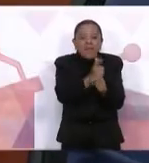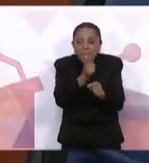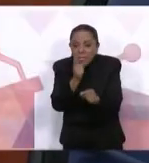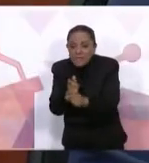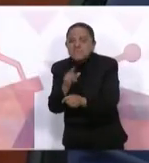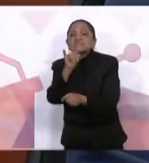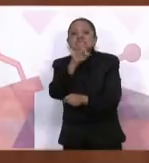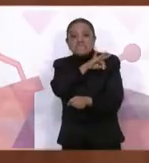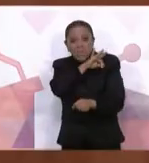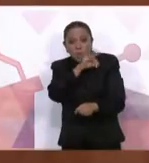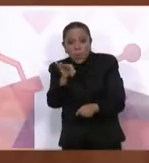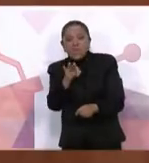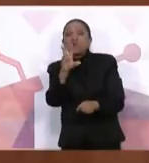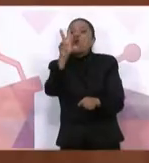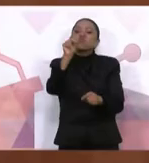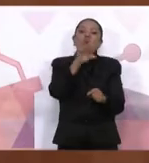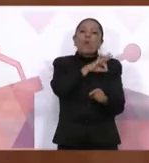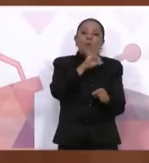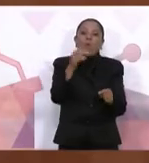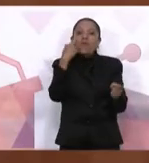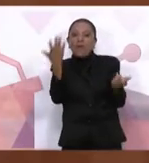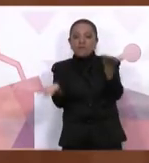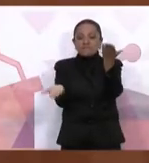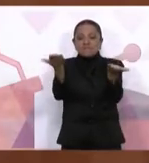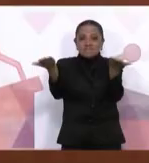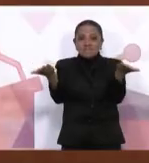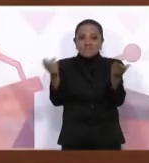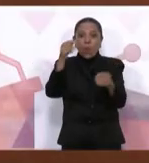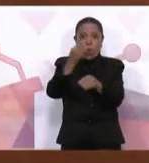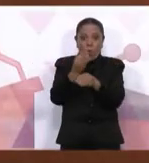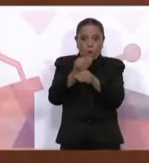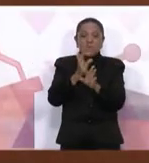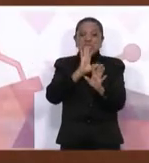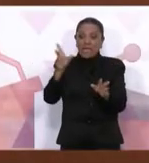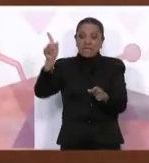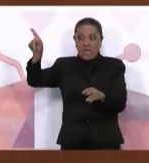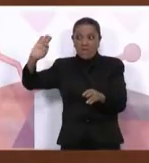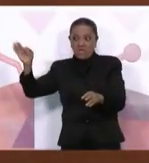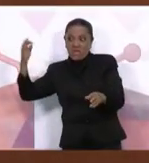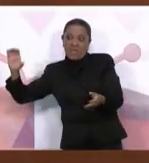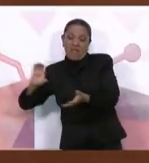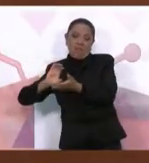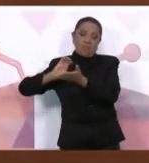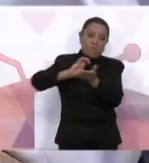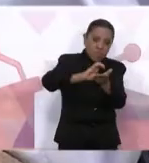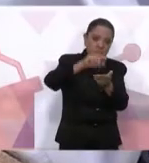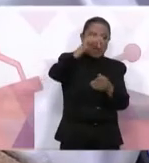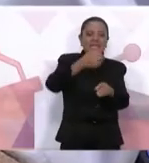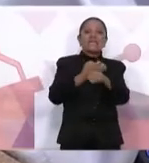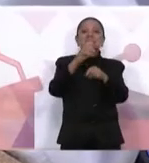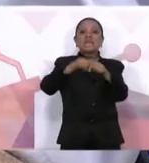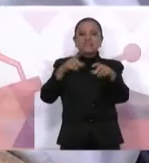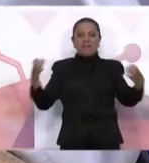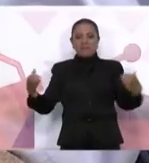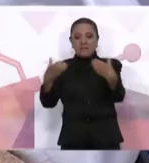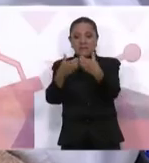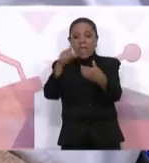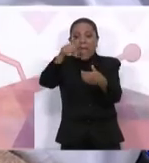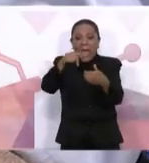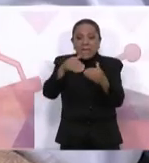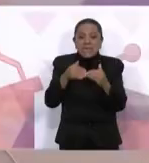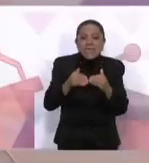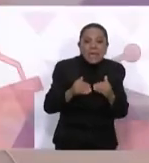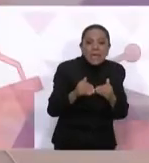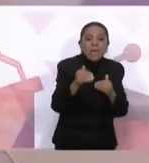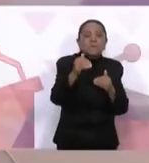es lo que ya había sido asignado tanto federal como estatal que os sugiero que partamos de ahí que partamos de ahí y que reasigne mos